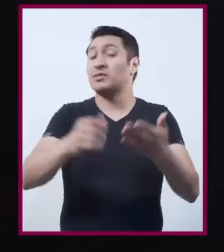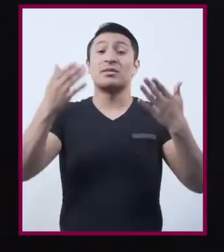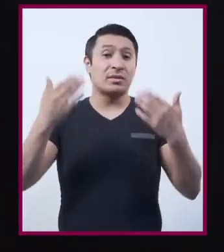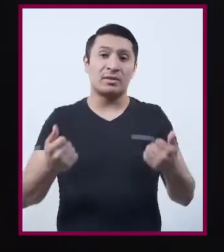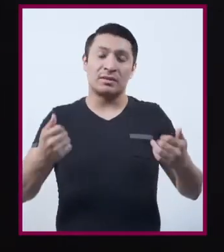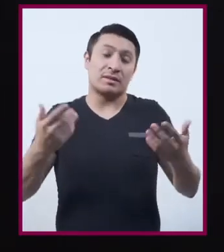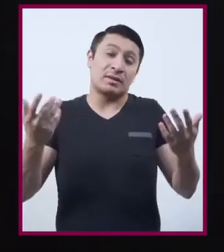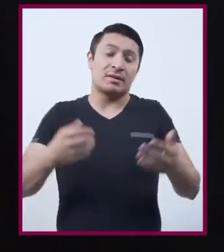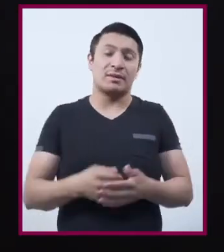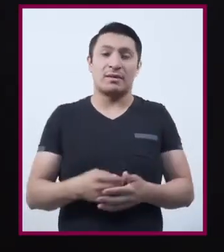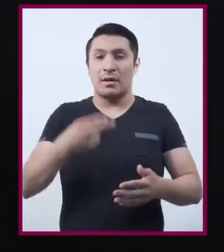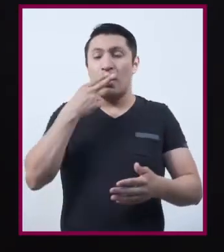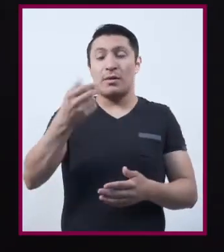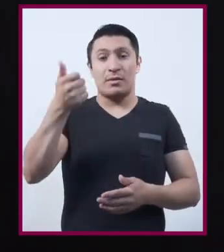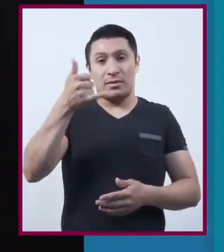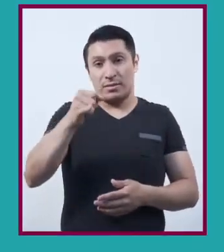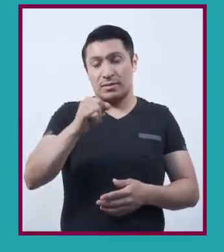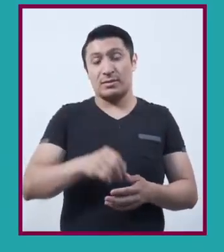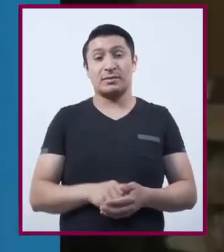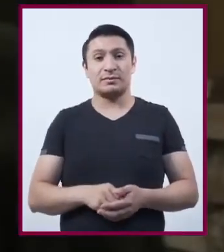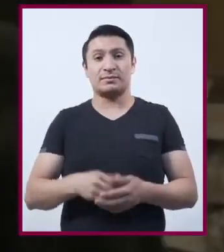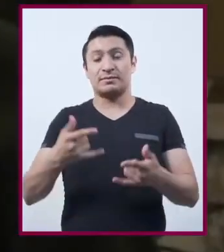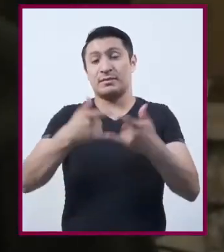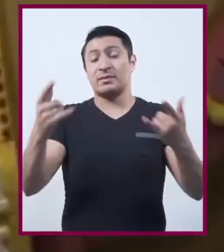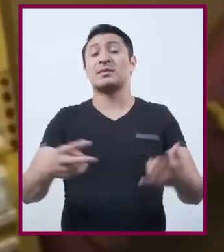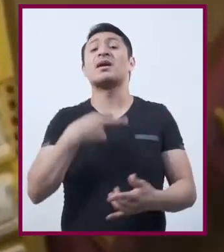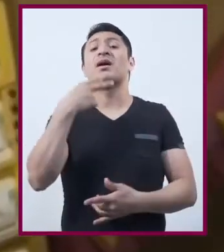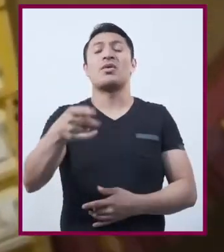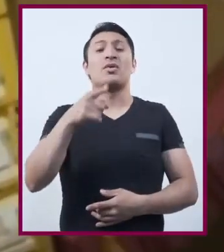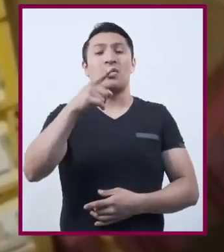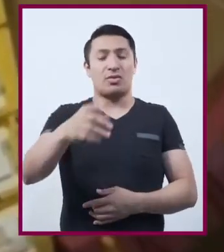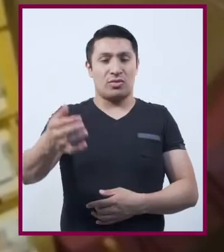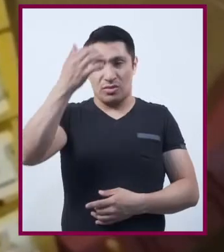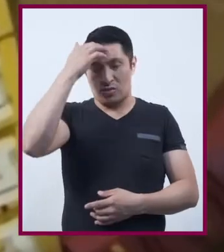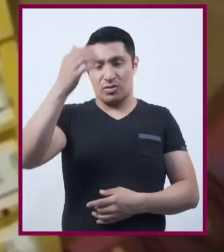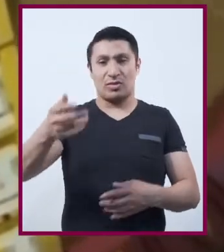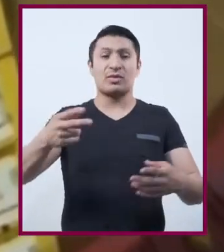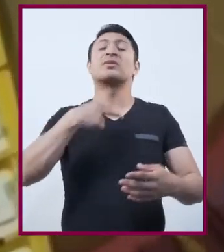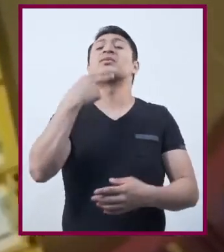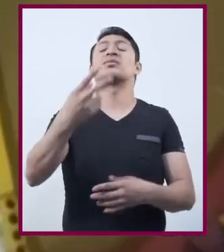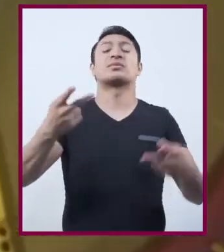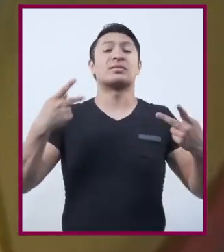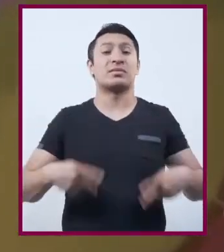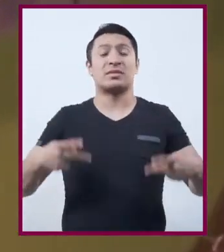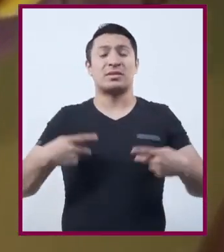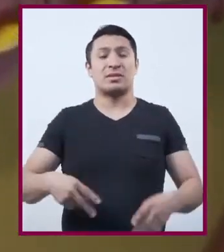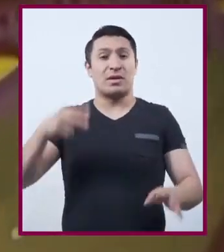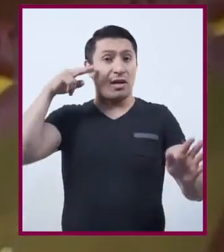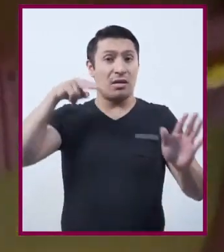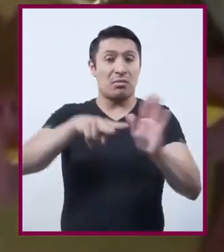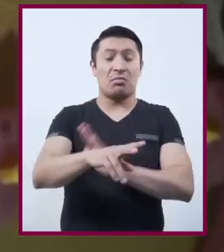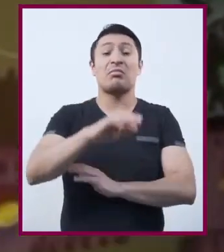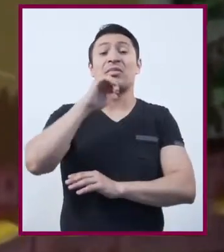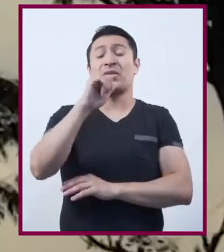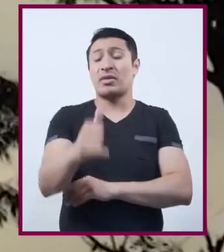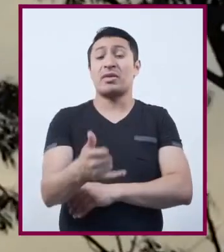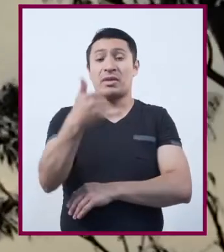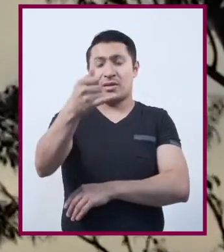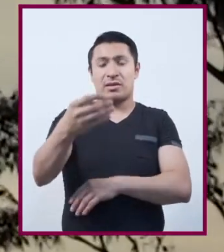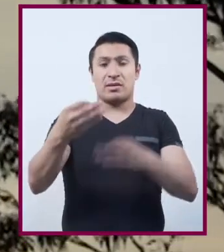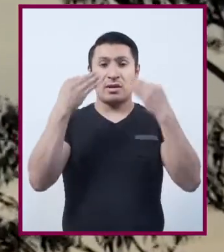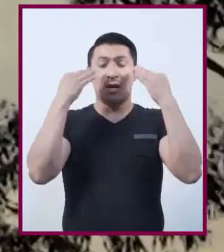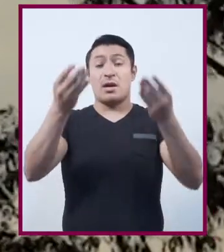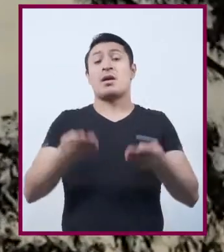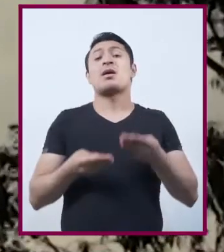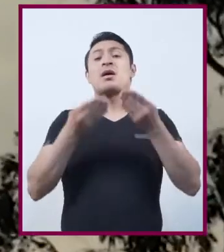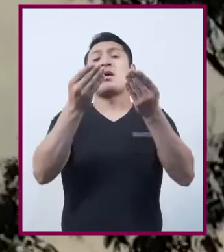para el presente como para el futuro. La historia oral permite escuchar las voces de personajes invisibilizados y